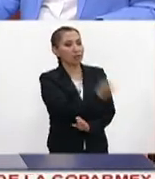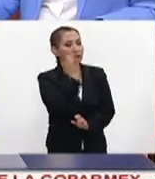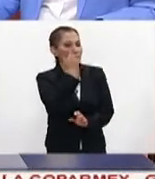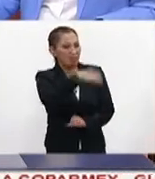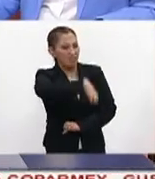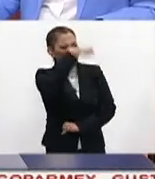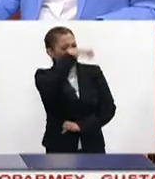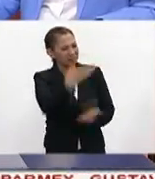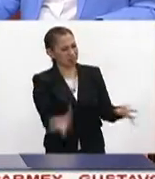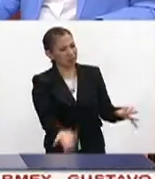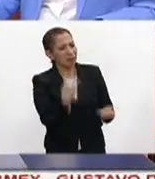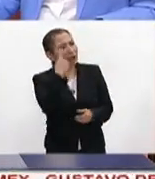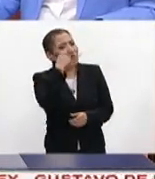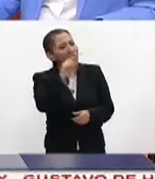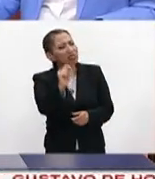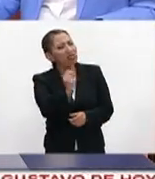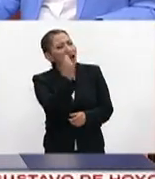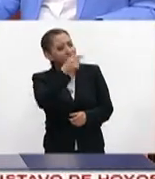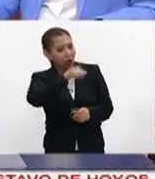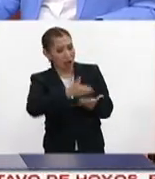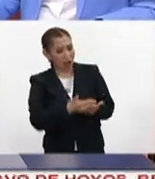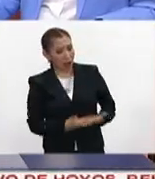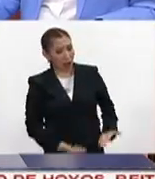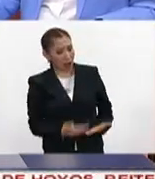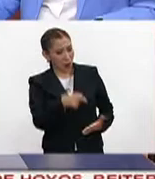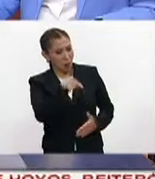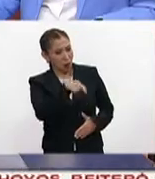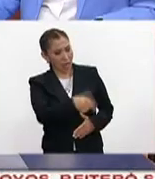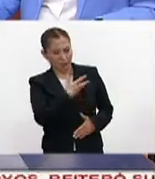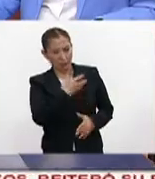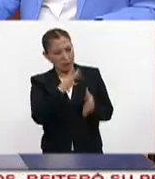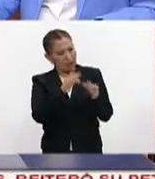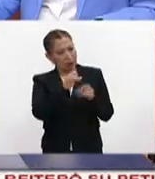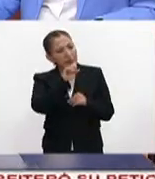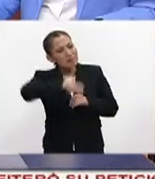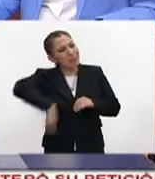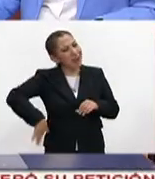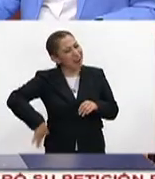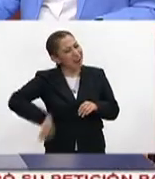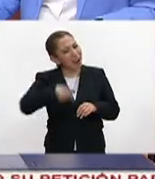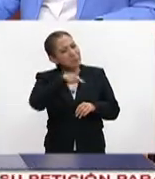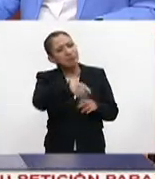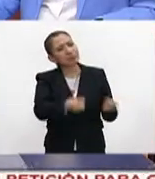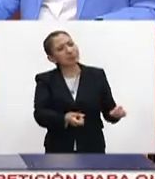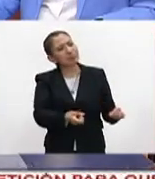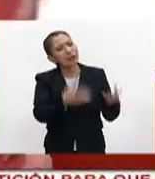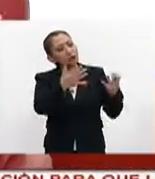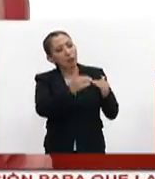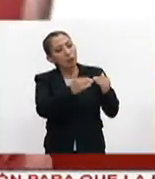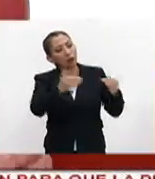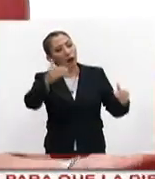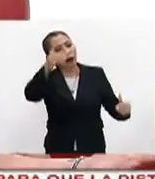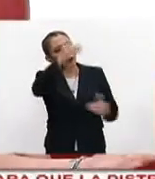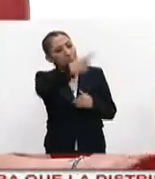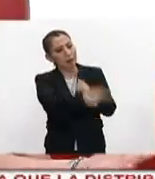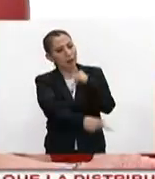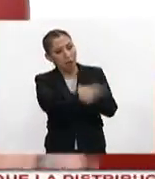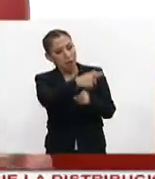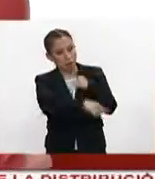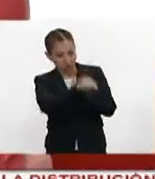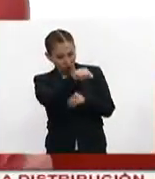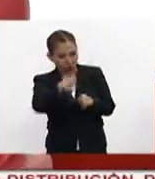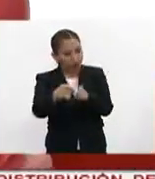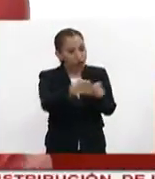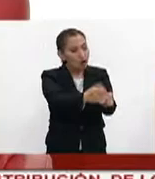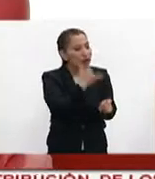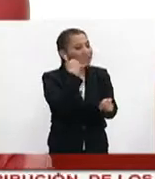tiempo. Justamente la tecnología hoy, cuéntanos esto que me decías, ¿en cuánto aumenta el riesgo si tú le